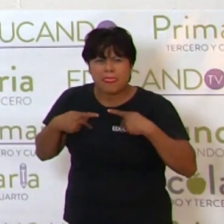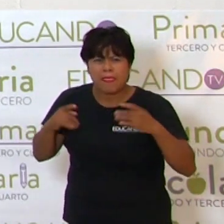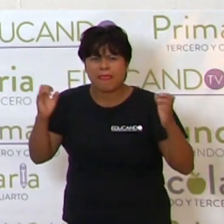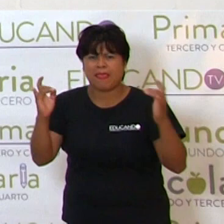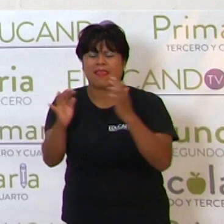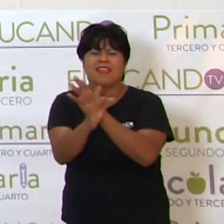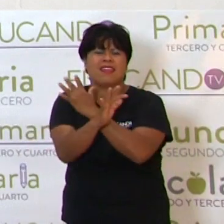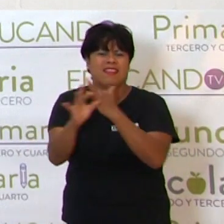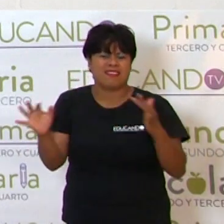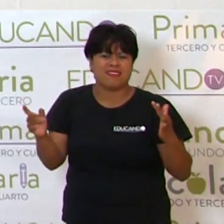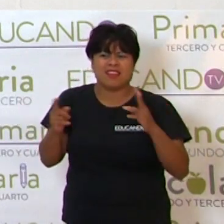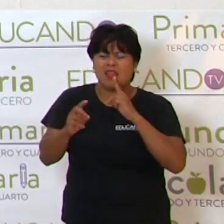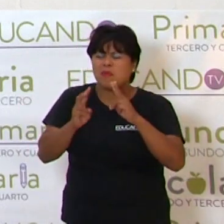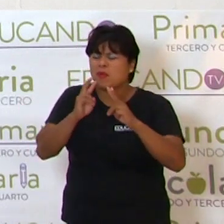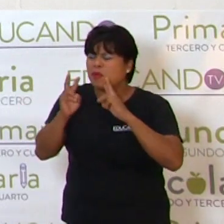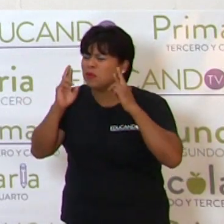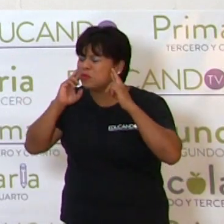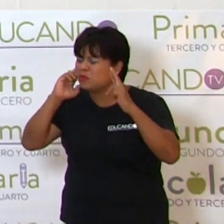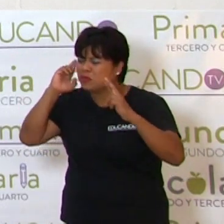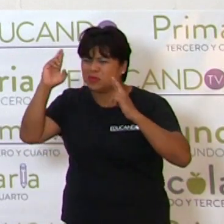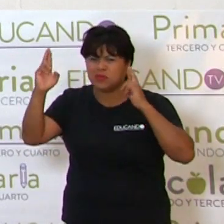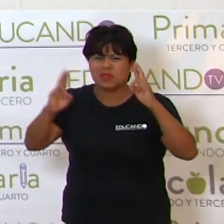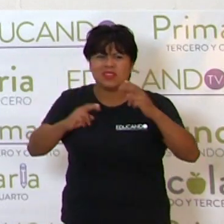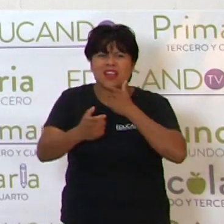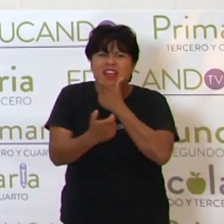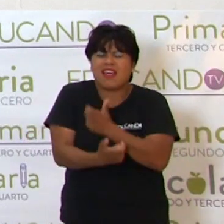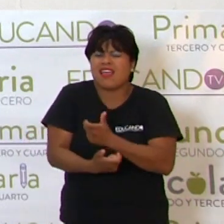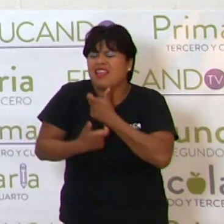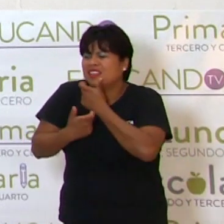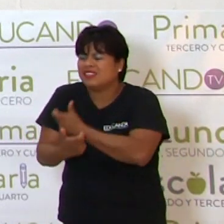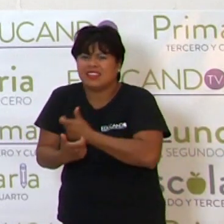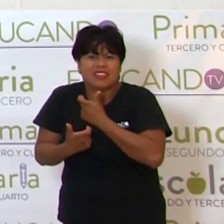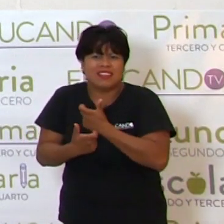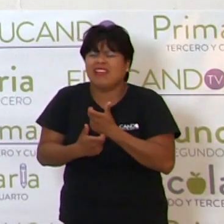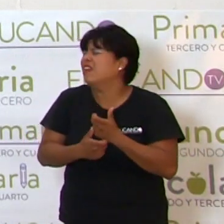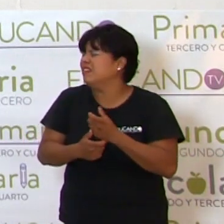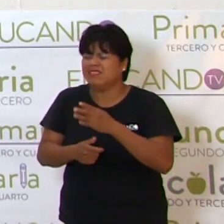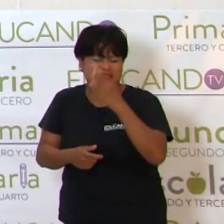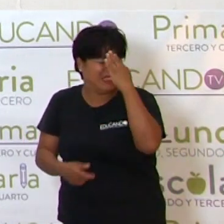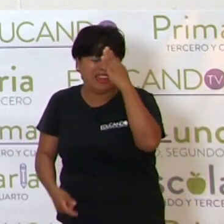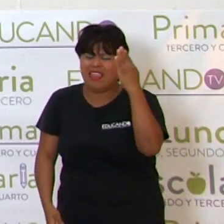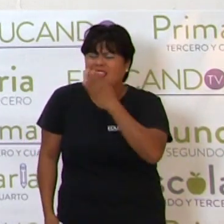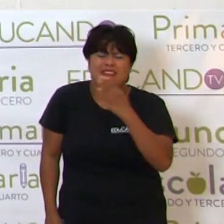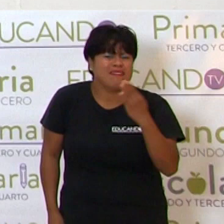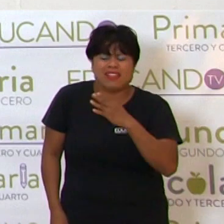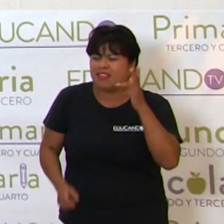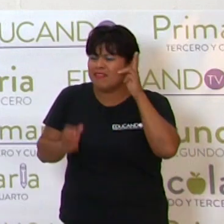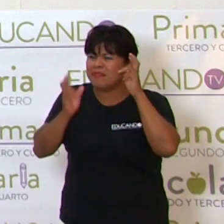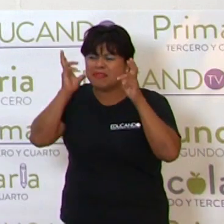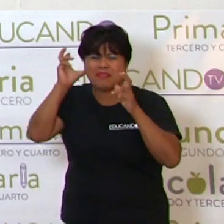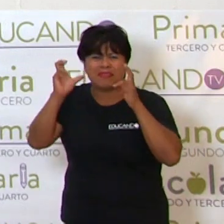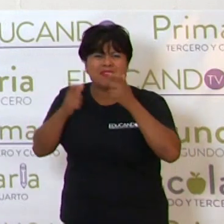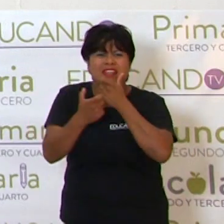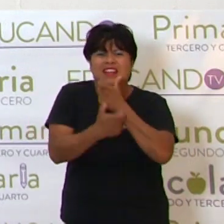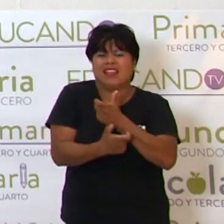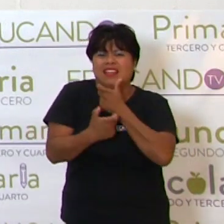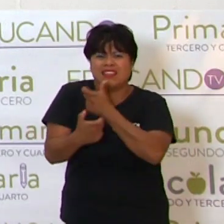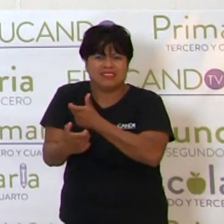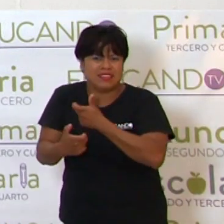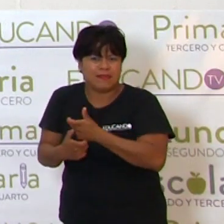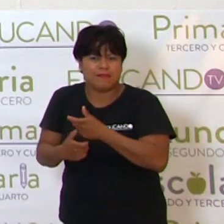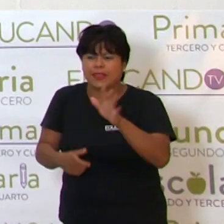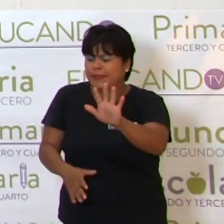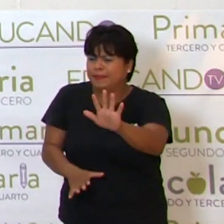gente, las voces, las risas. Sería terrible. Oiríamos las risas. No